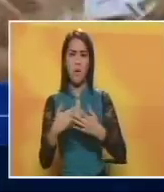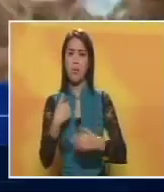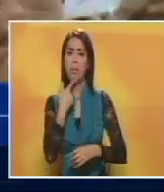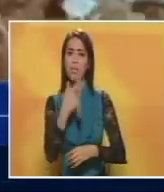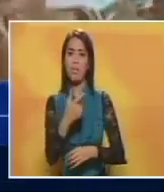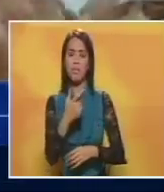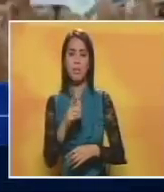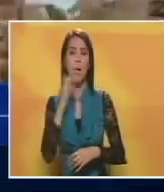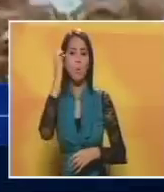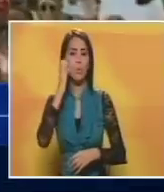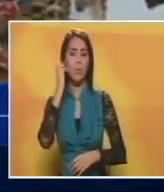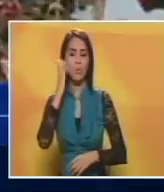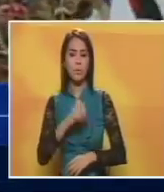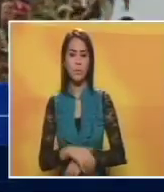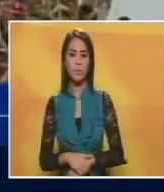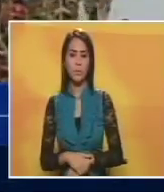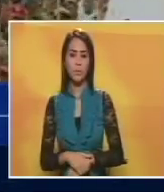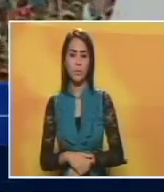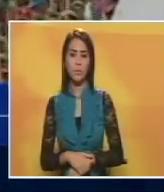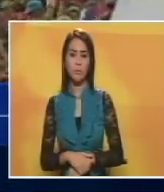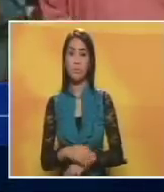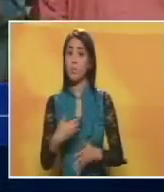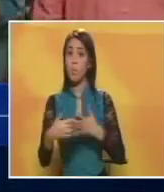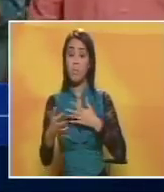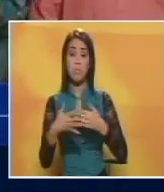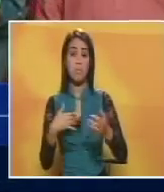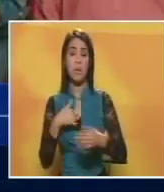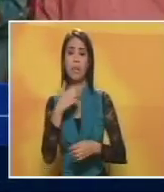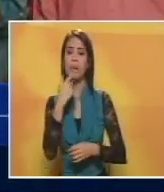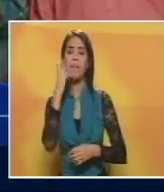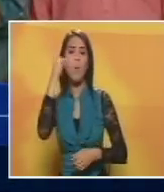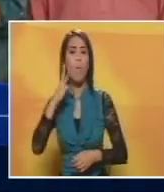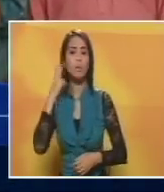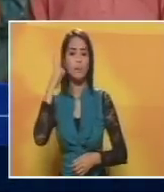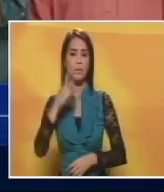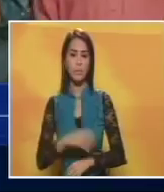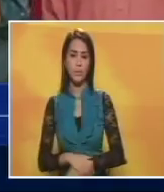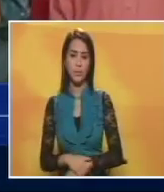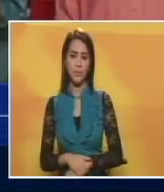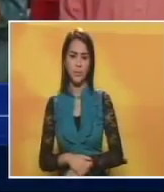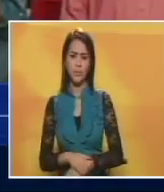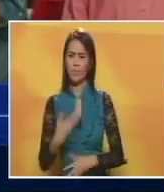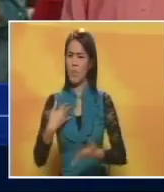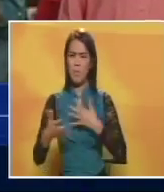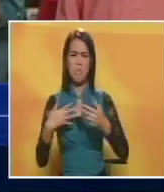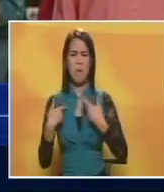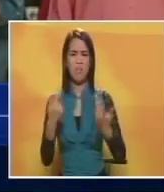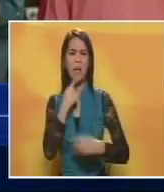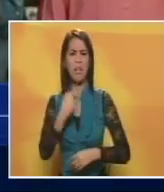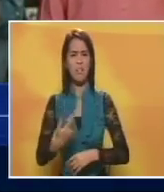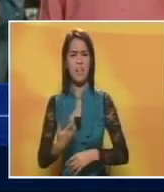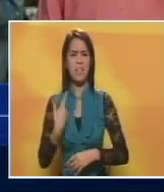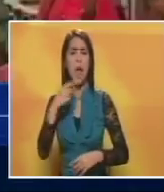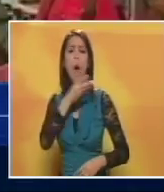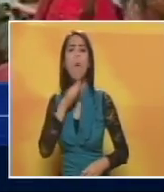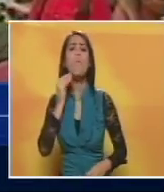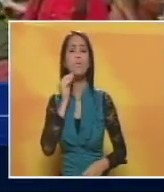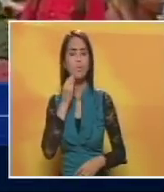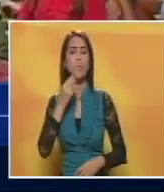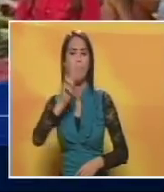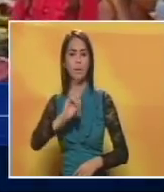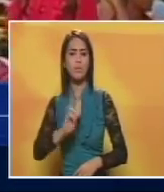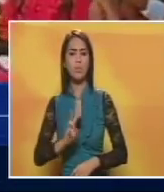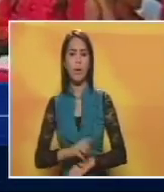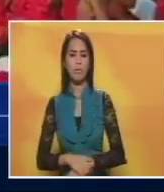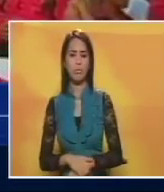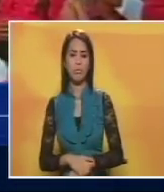diga Europa? ¿Qué me importa lo que diga Washington? Me importa lo que diga la juventud